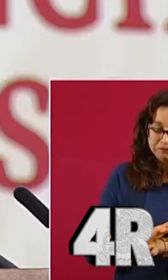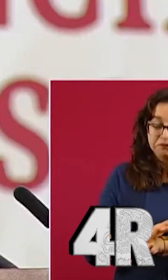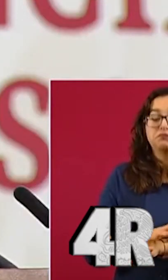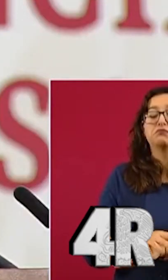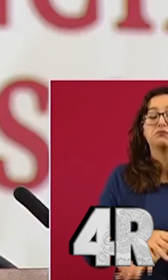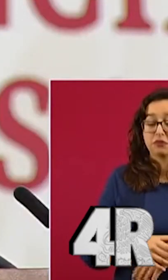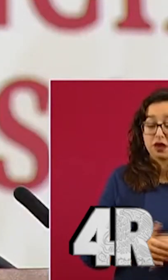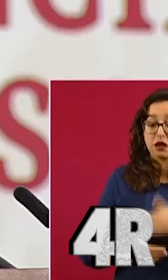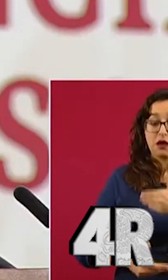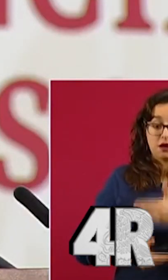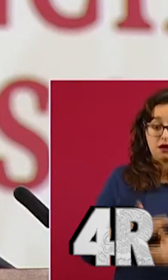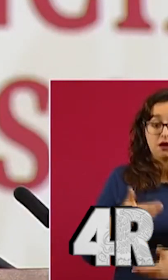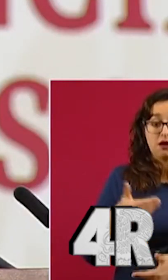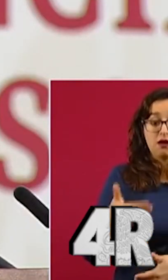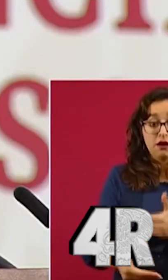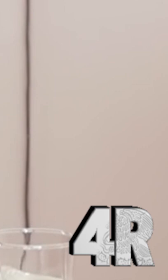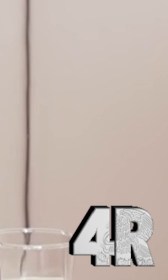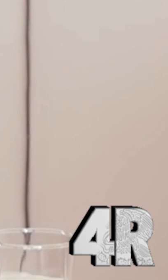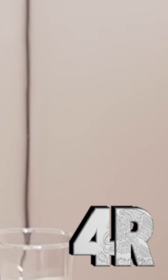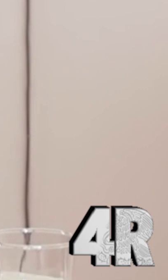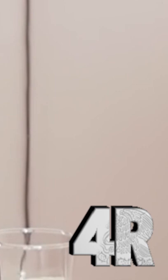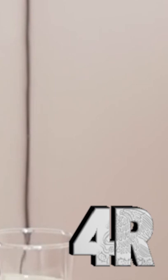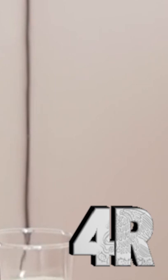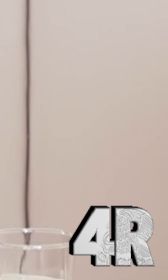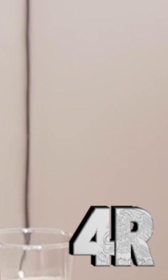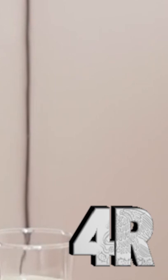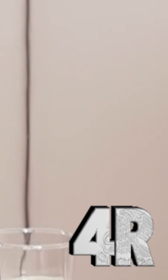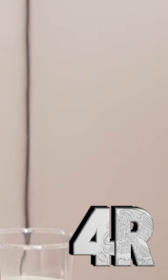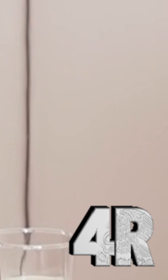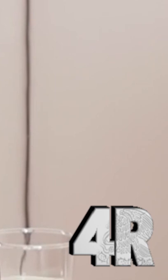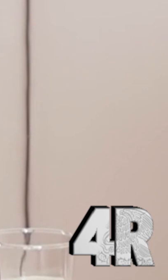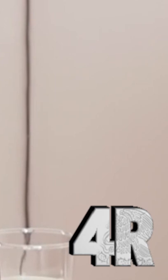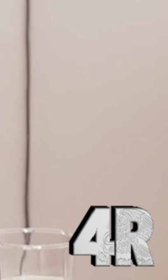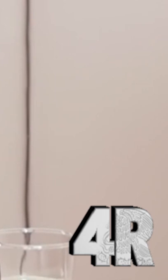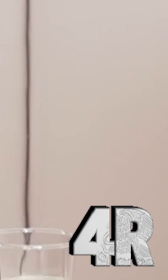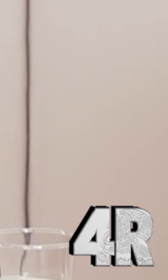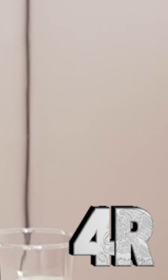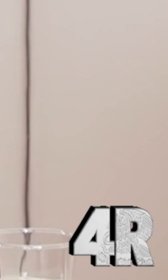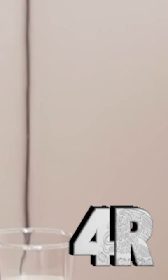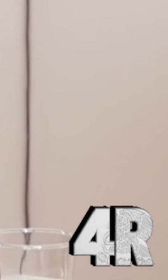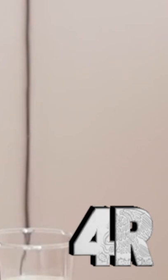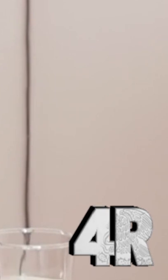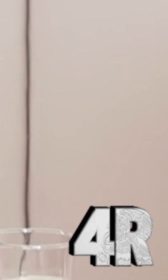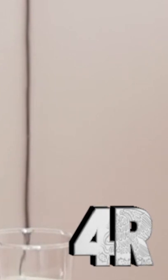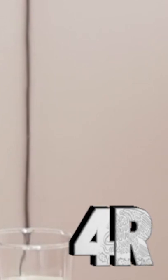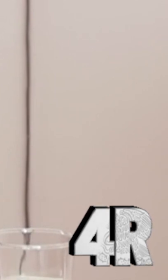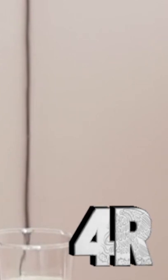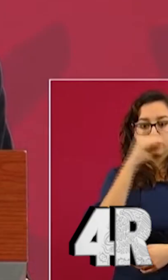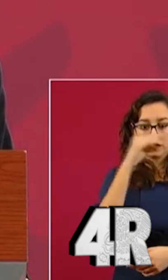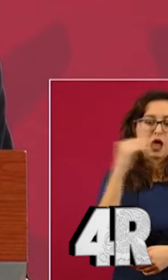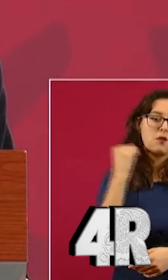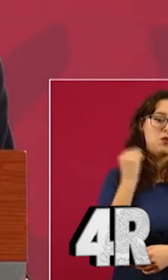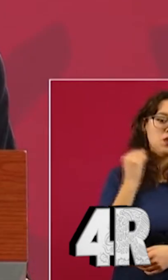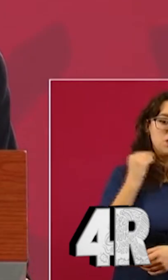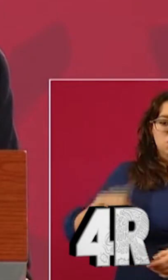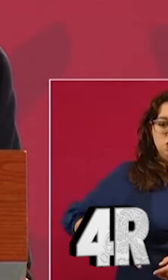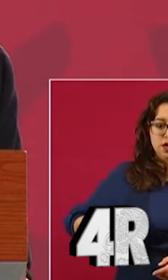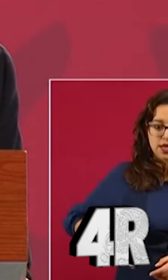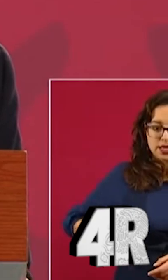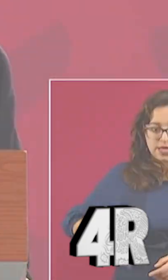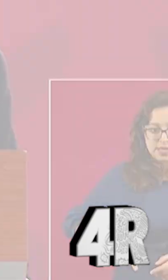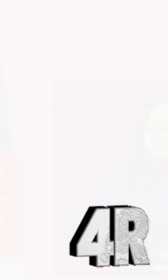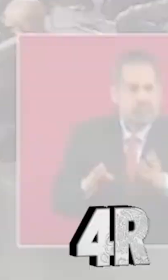teorías conspirativas que se están girando alrededor del presidente andrés manuel lópez obrador